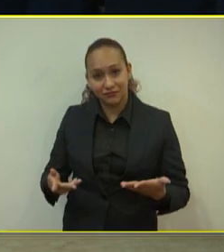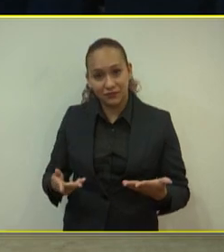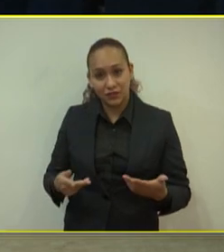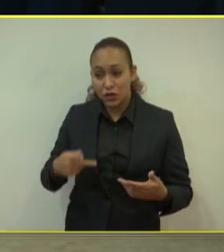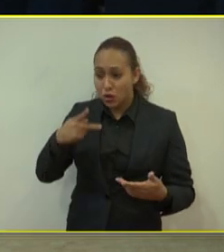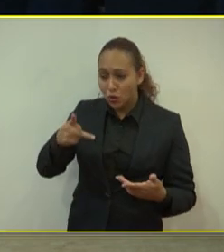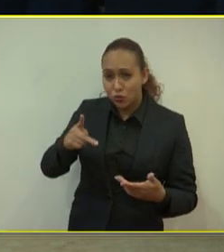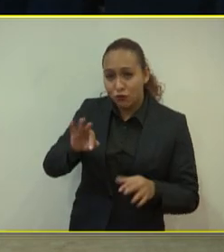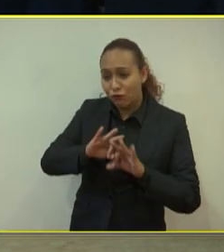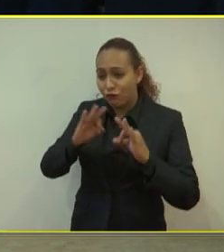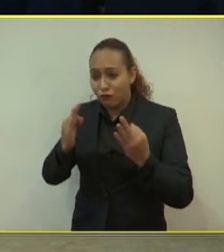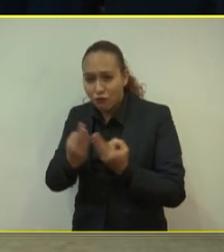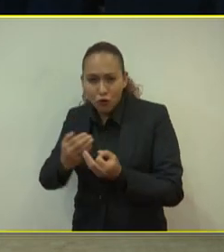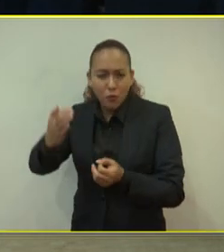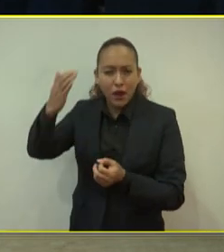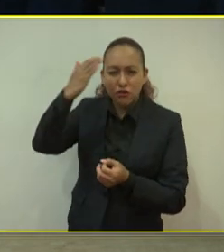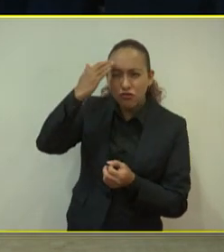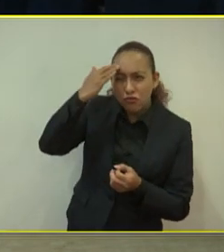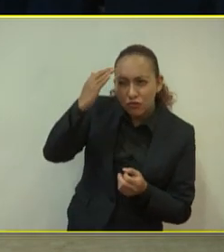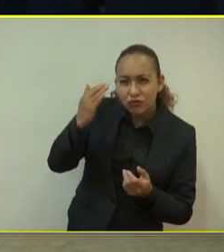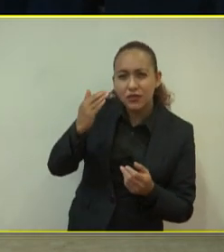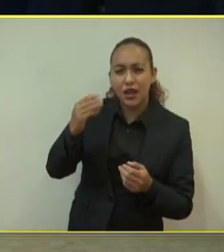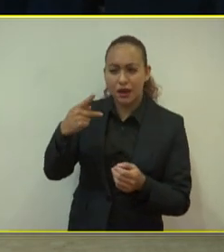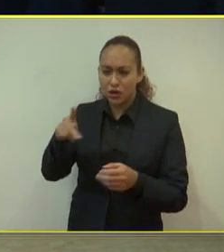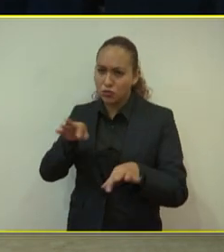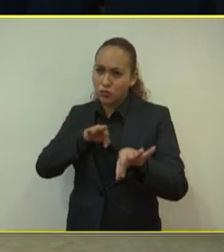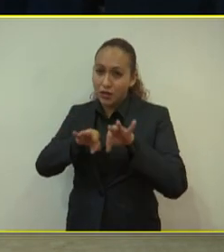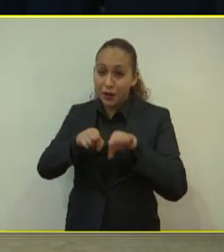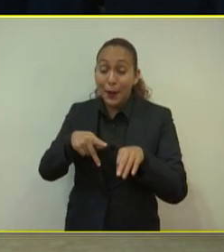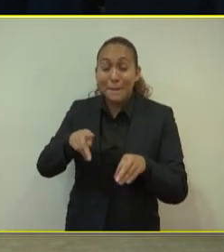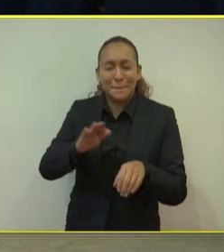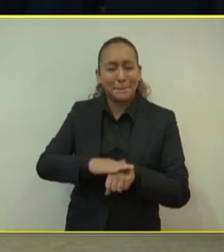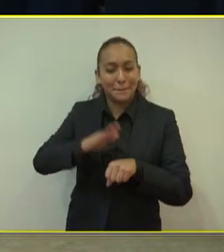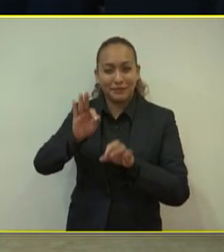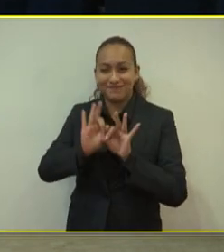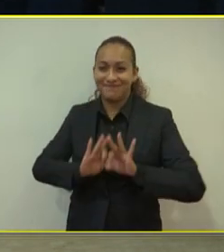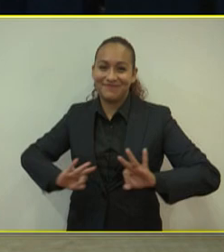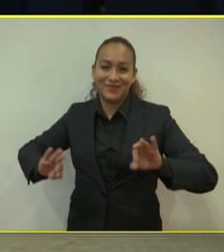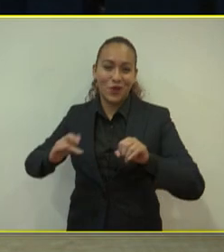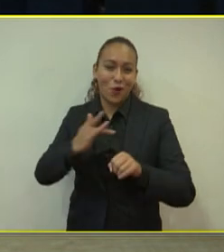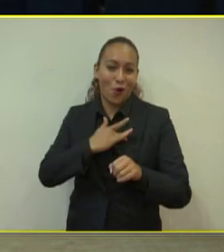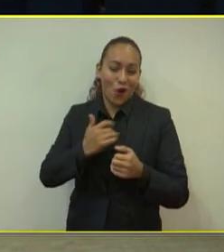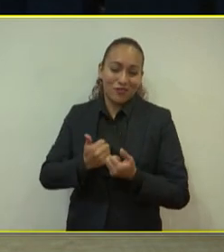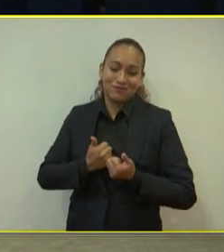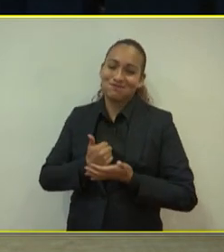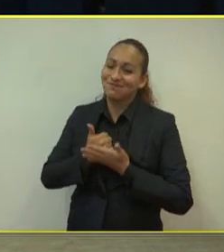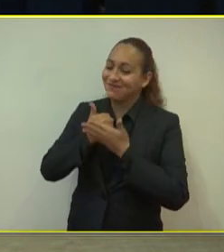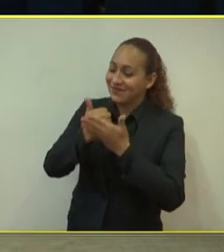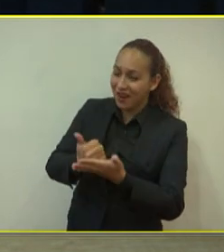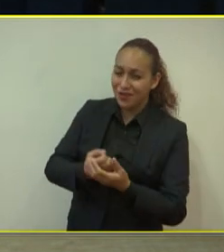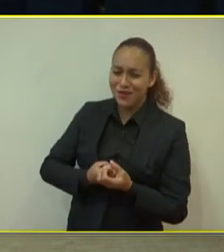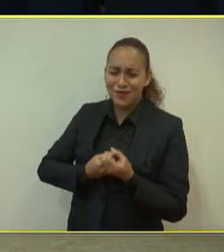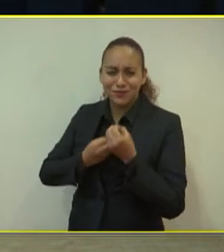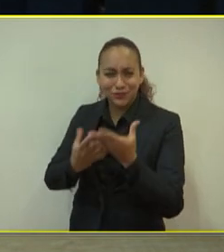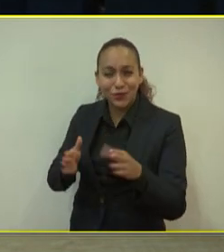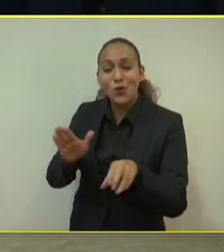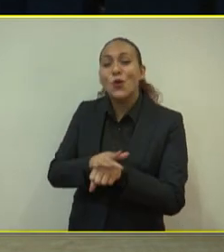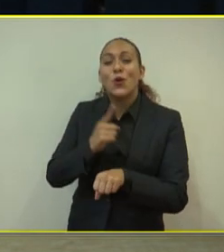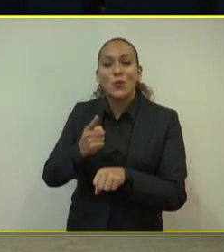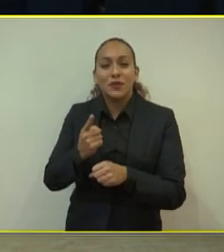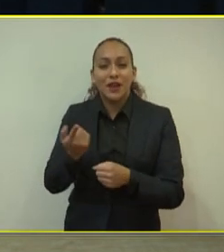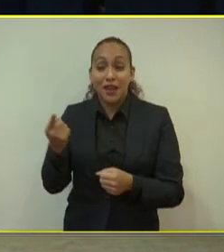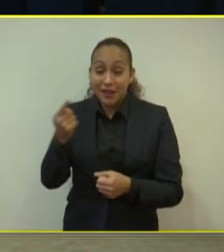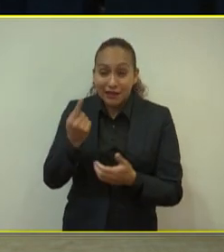sus capacidades, sus conocimientos y también su corazón, porque estos proyectos requieren el desarrollo de